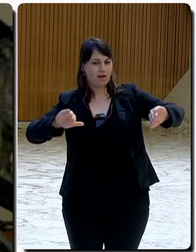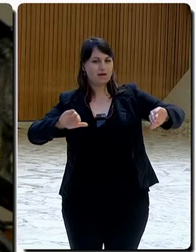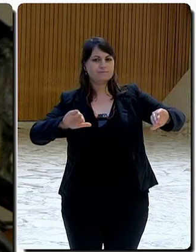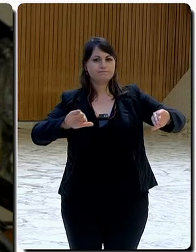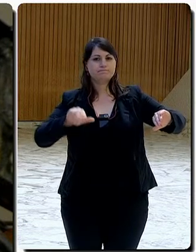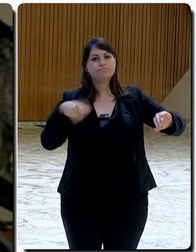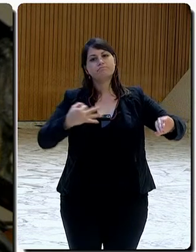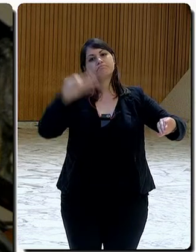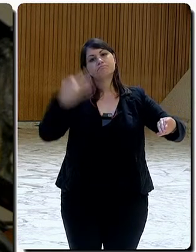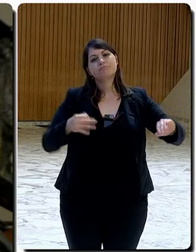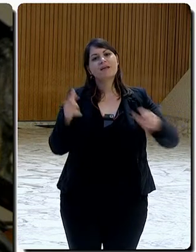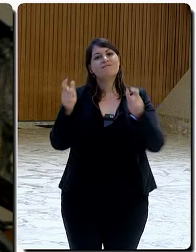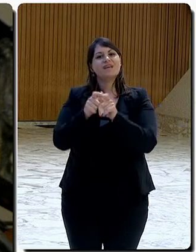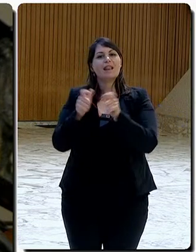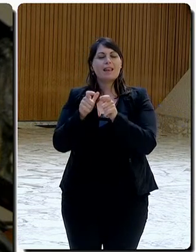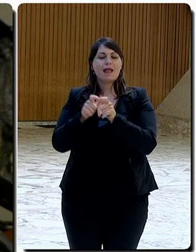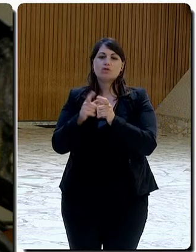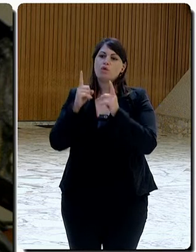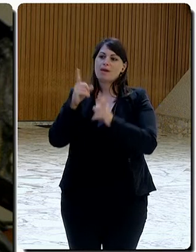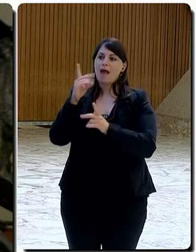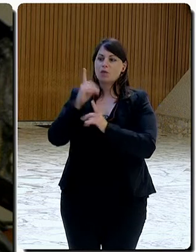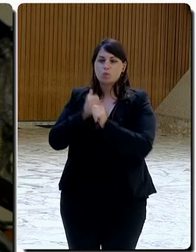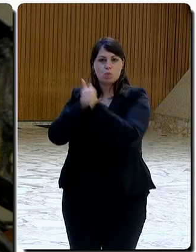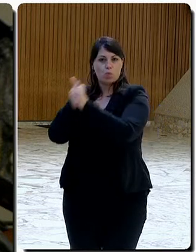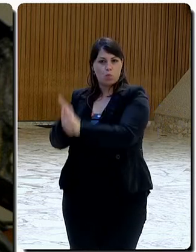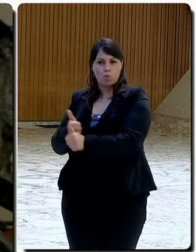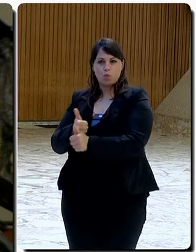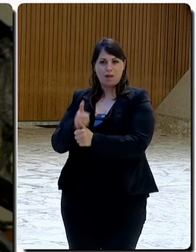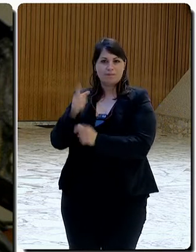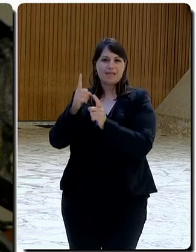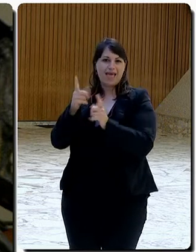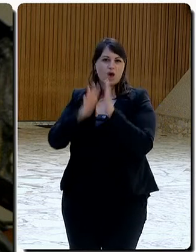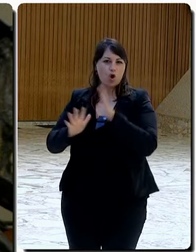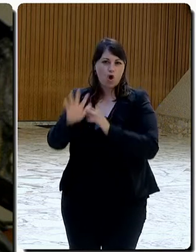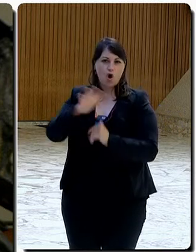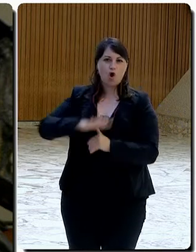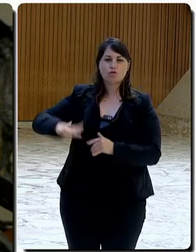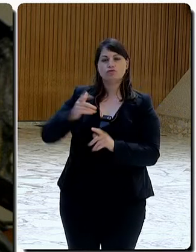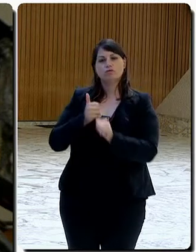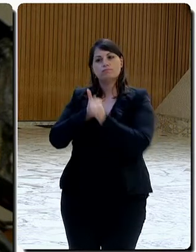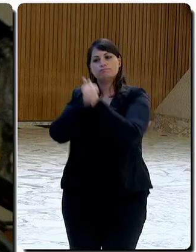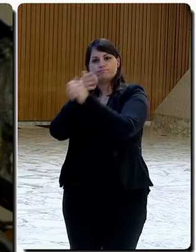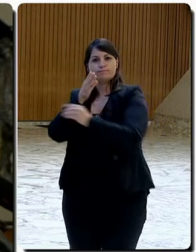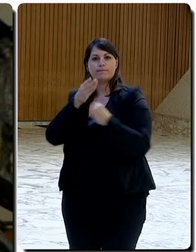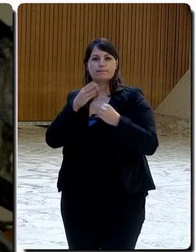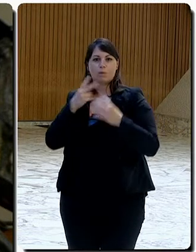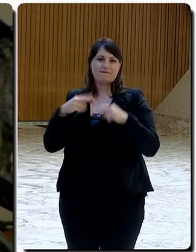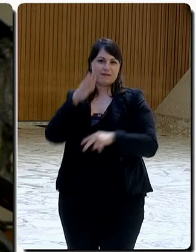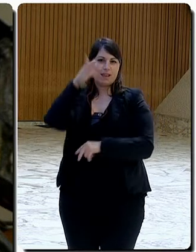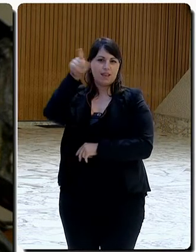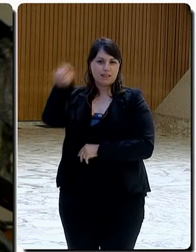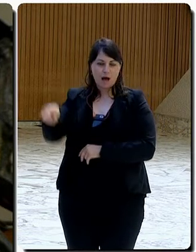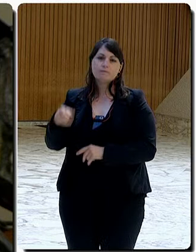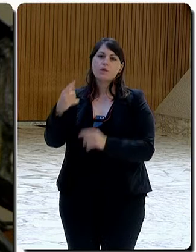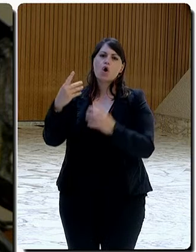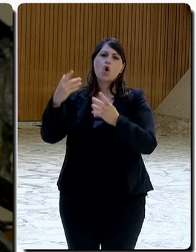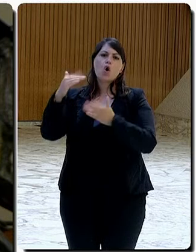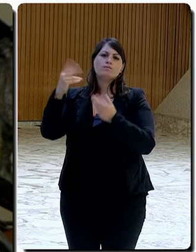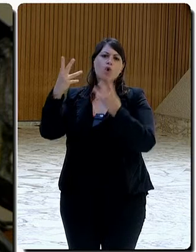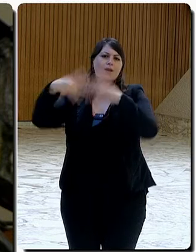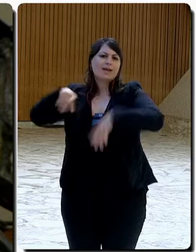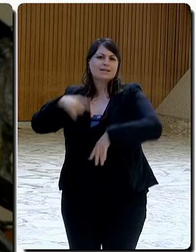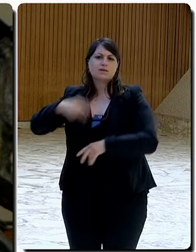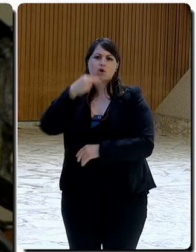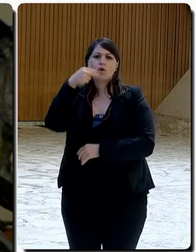no organización que se llama Arco Iris y está situada en unas montañas en